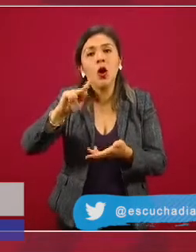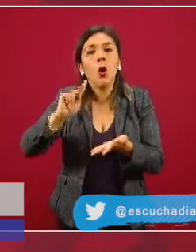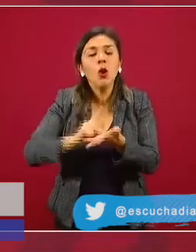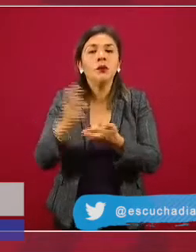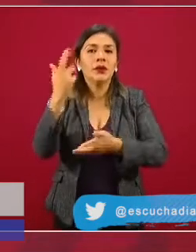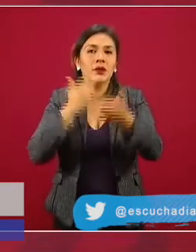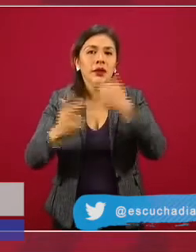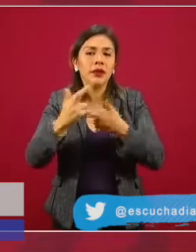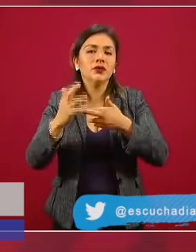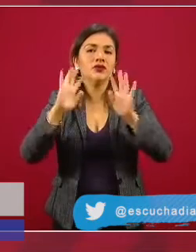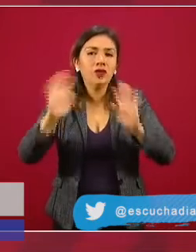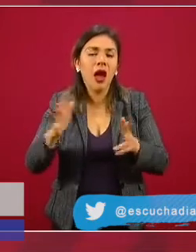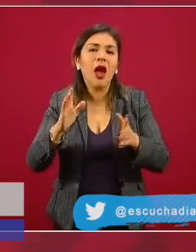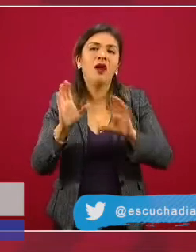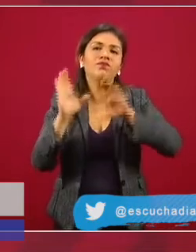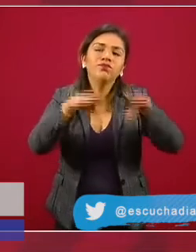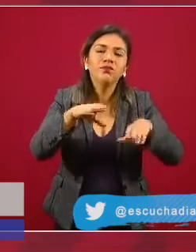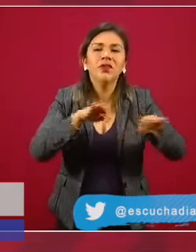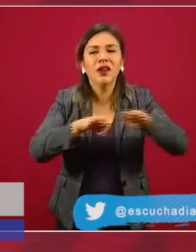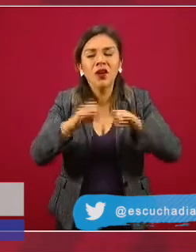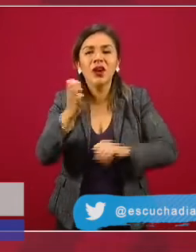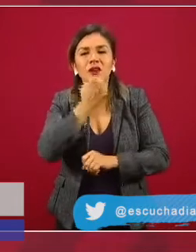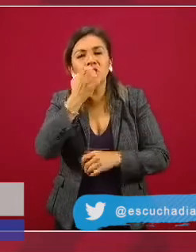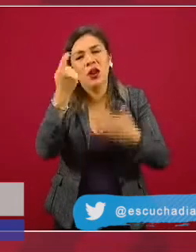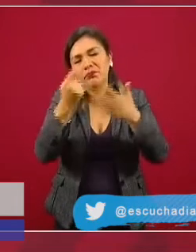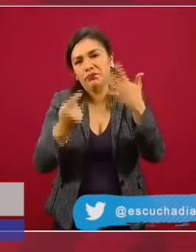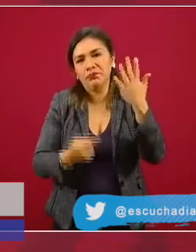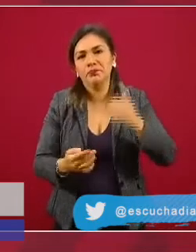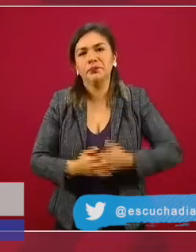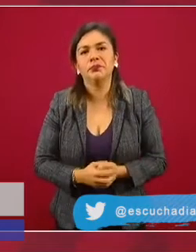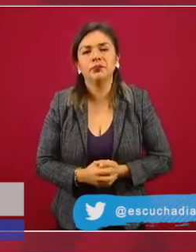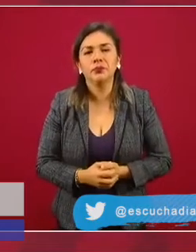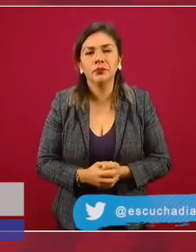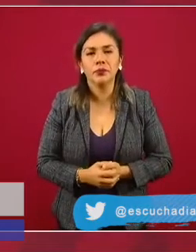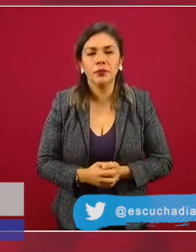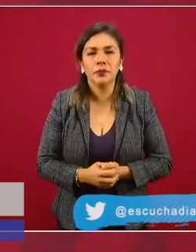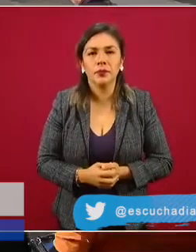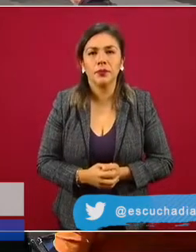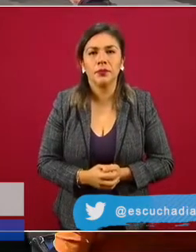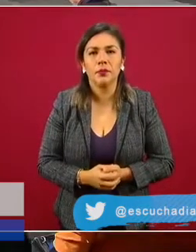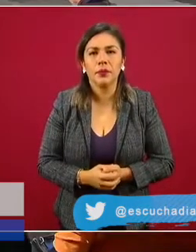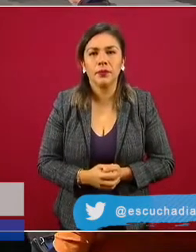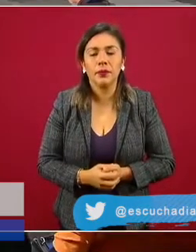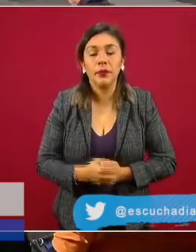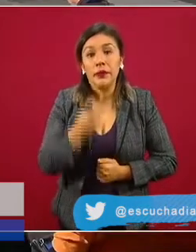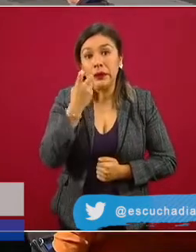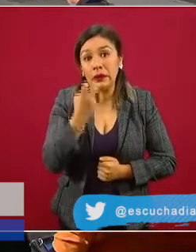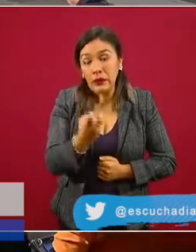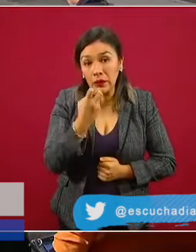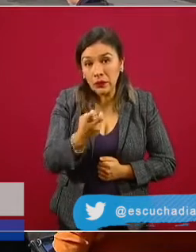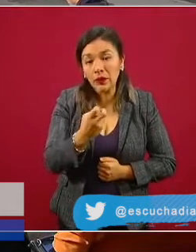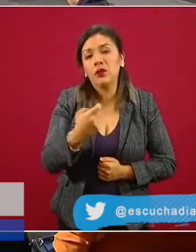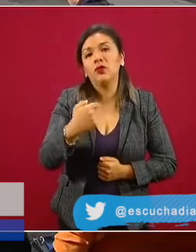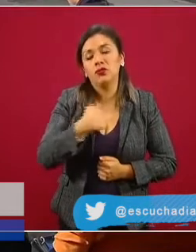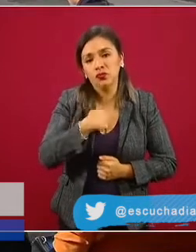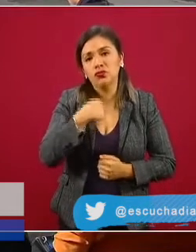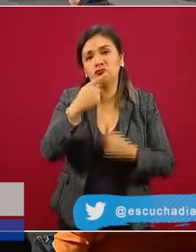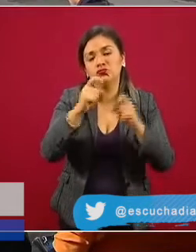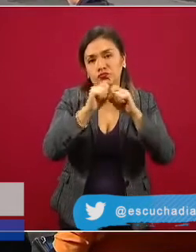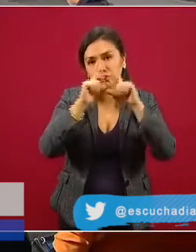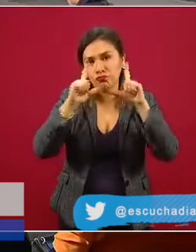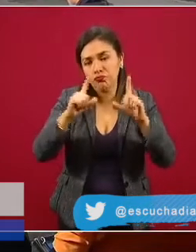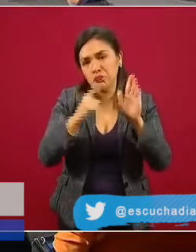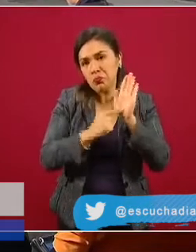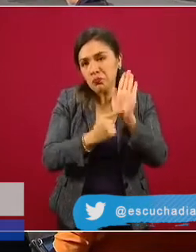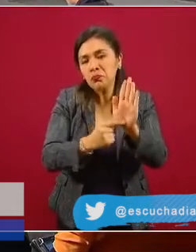la estrategia que se ha seguido. Referente al New York Times, es un periódico famoso que opera sin la más mínima ética profesional, y